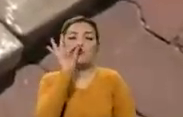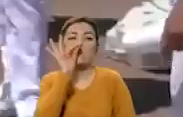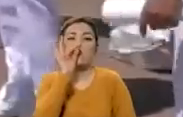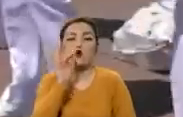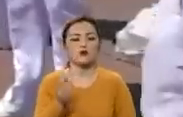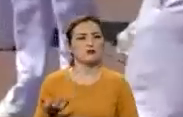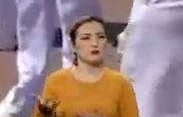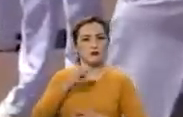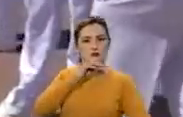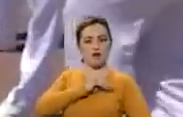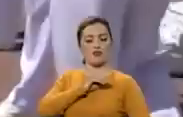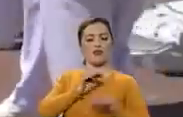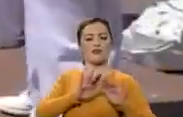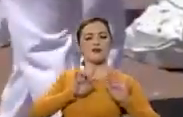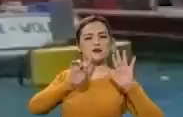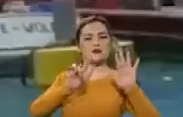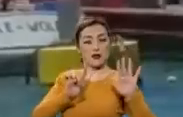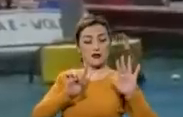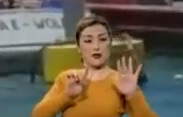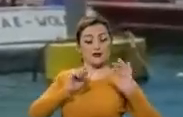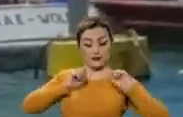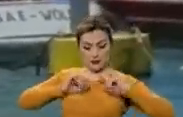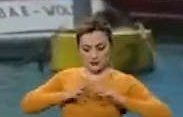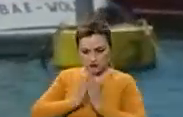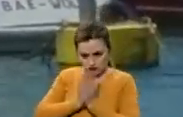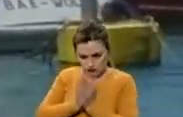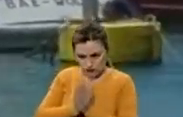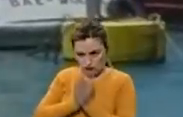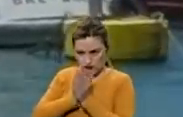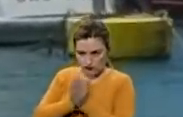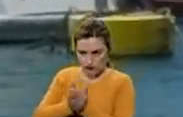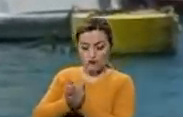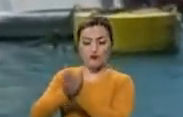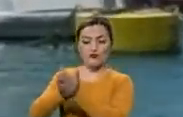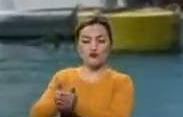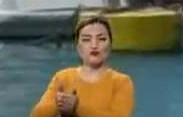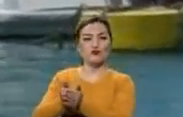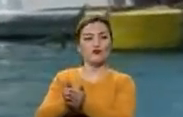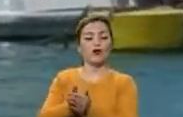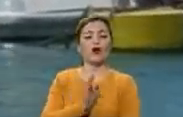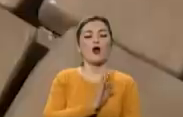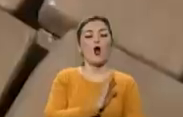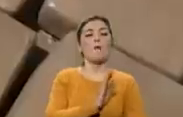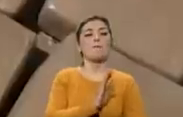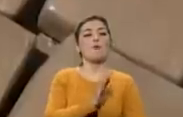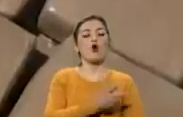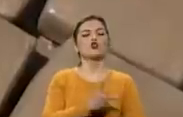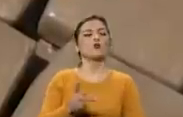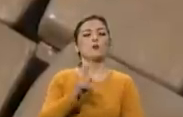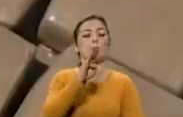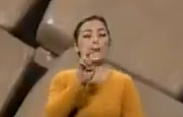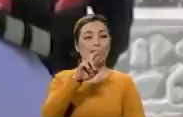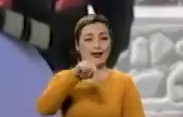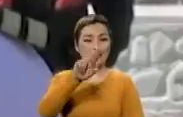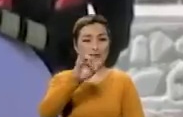habría zarpado desde Manta el 16 de septiembre, fue interceptado a 200 millas náuticas de Puerto Vaquerizo Moreno por la patrullera